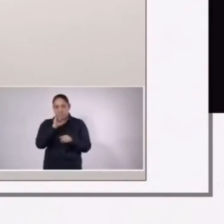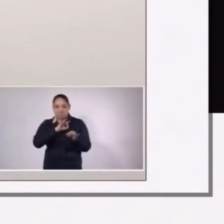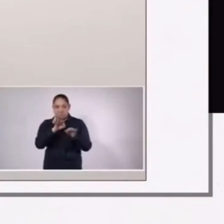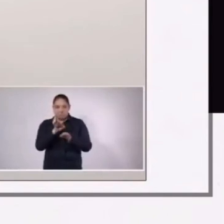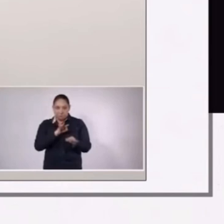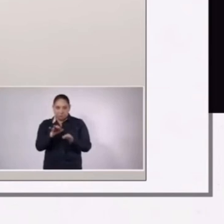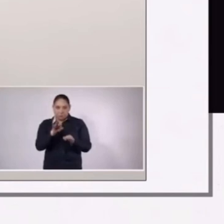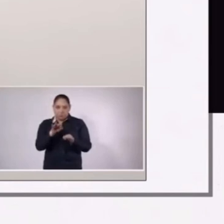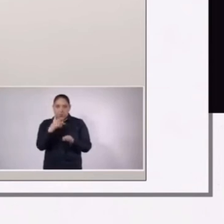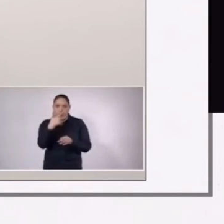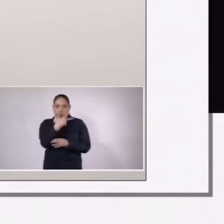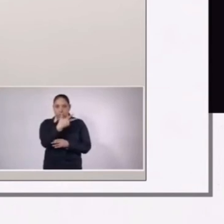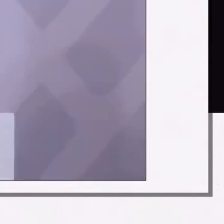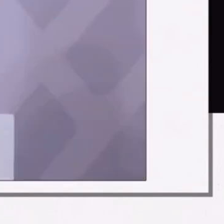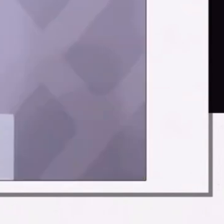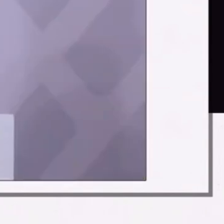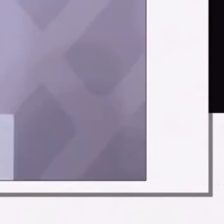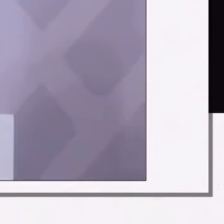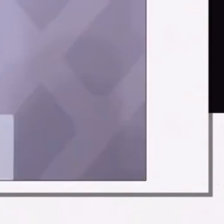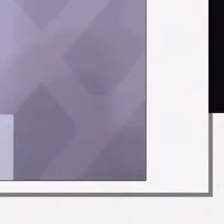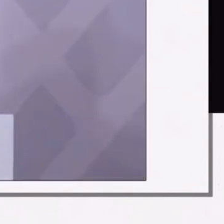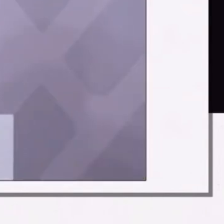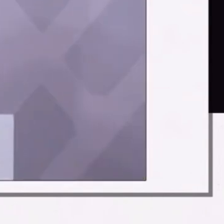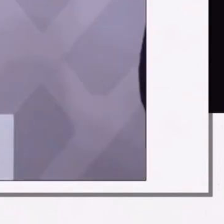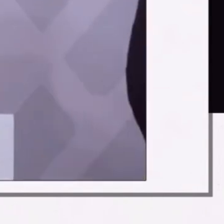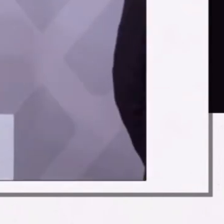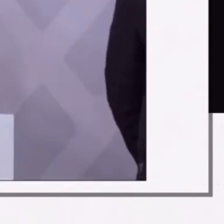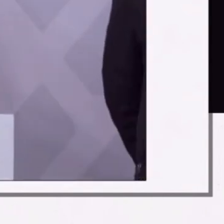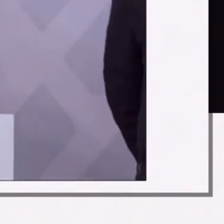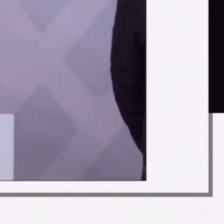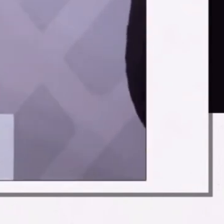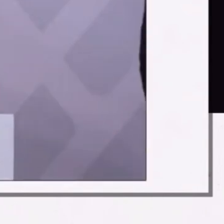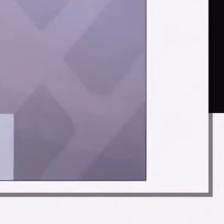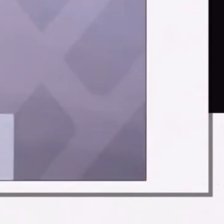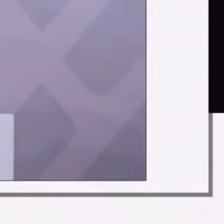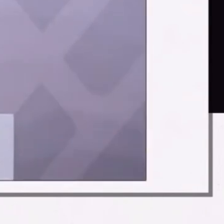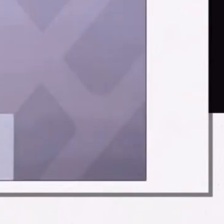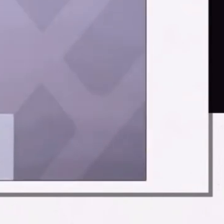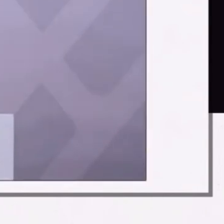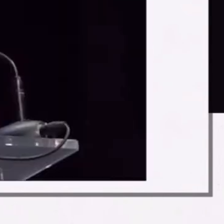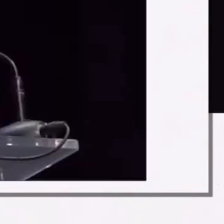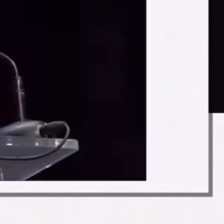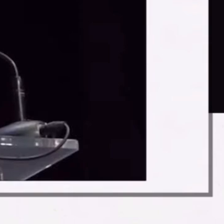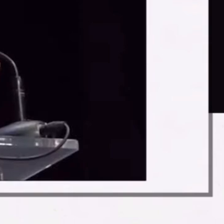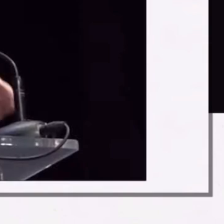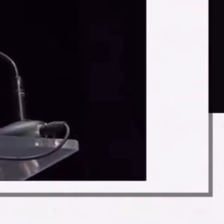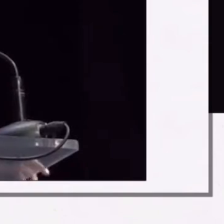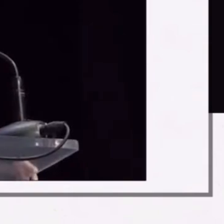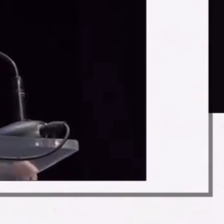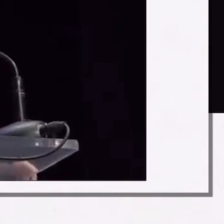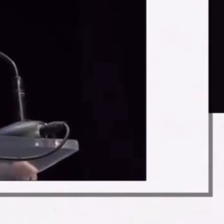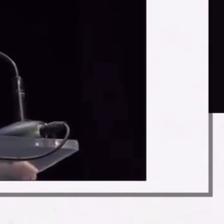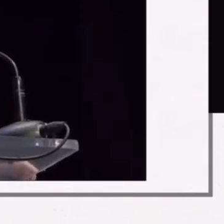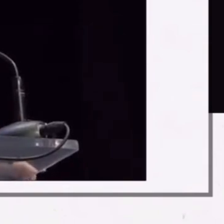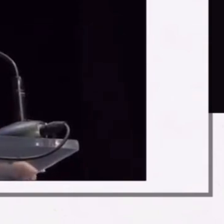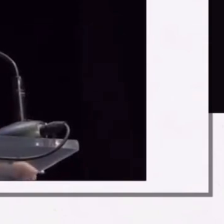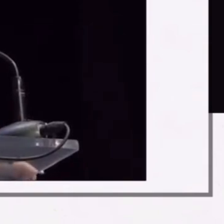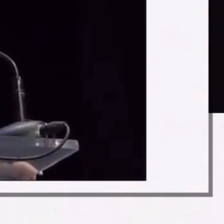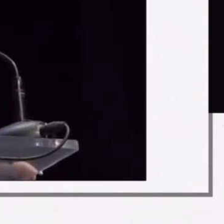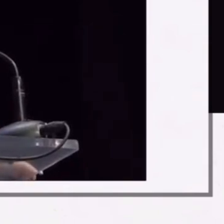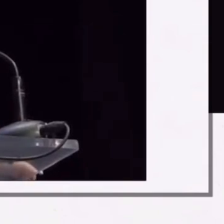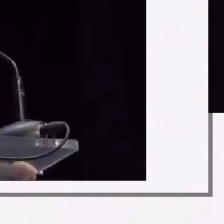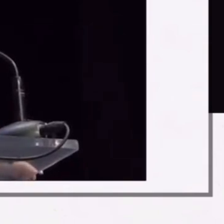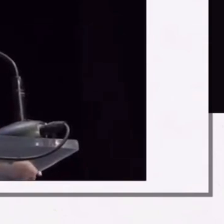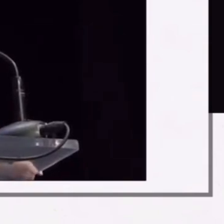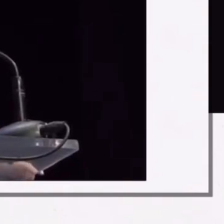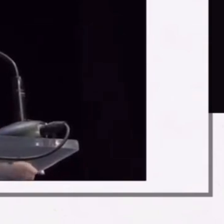capital. La propuesta entonces fue que lo consultaría de nueva cuenta con este funcionario. Así surgió el tercer pretexto,